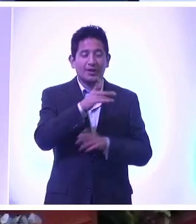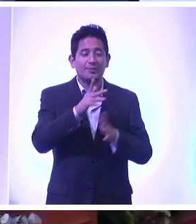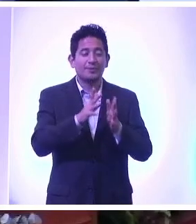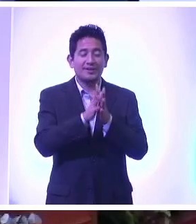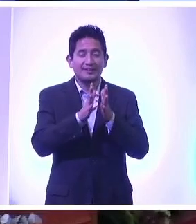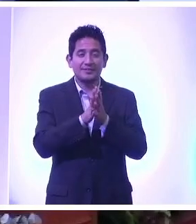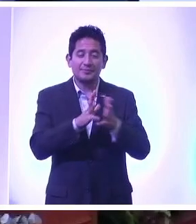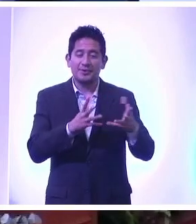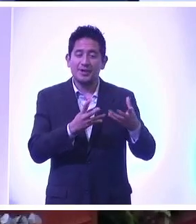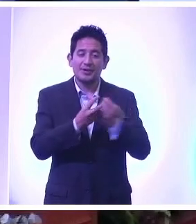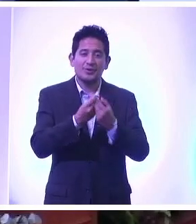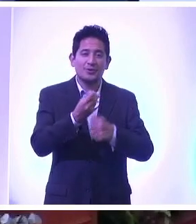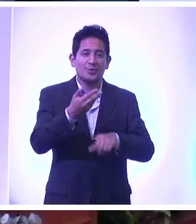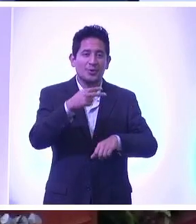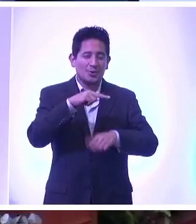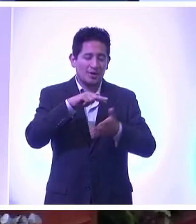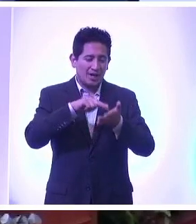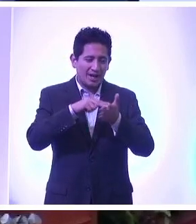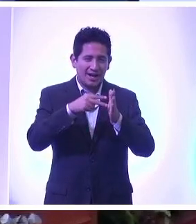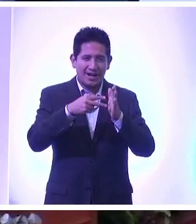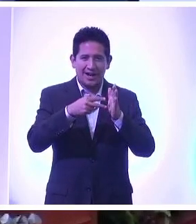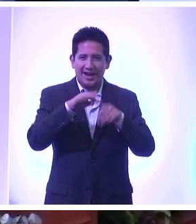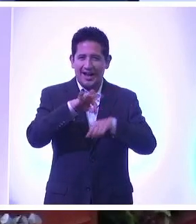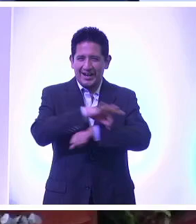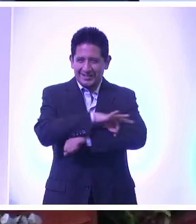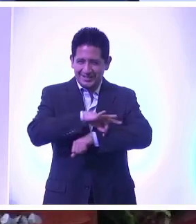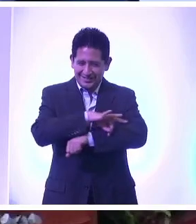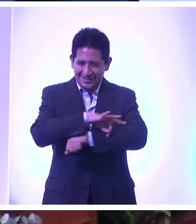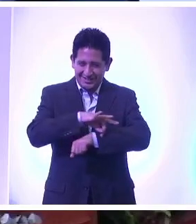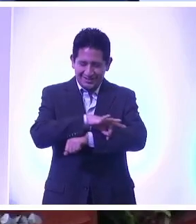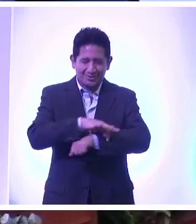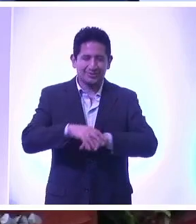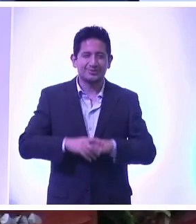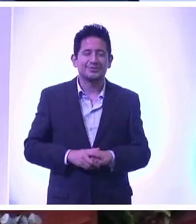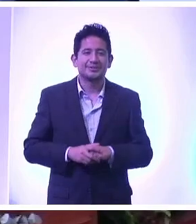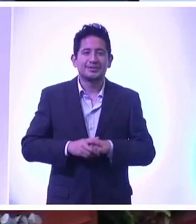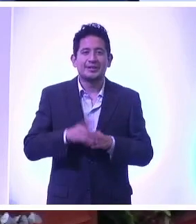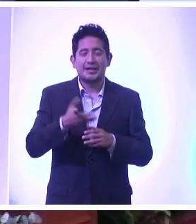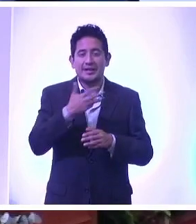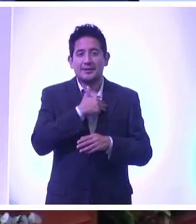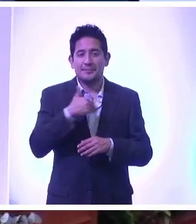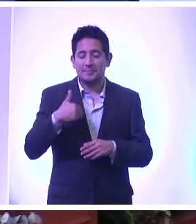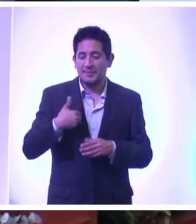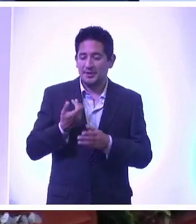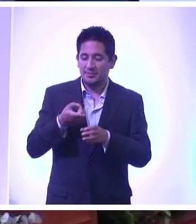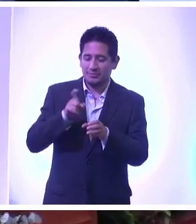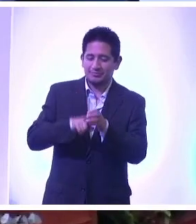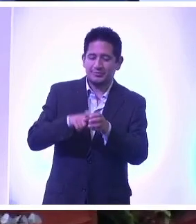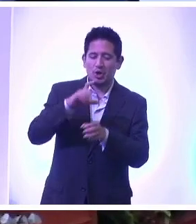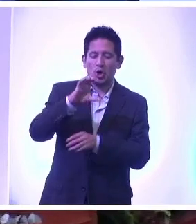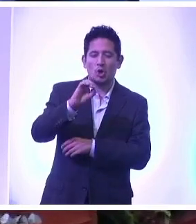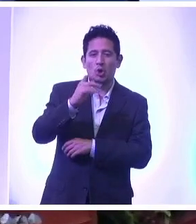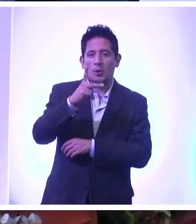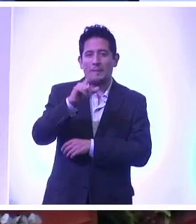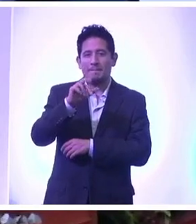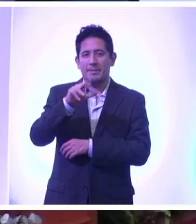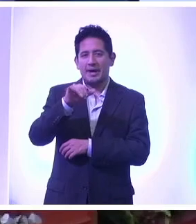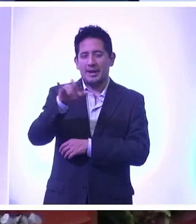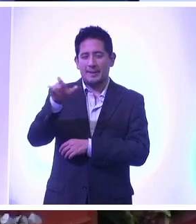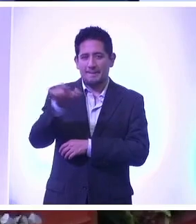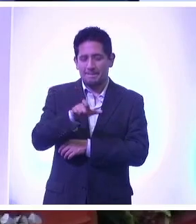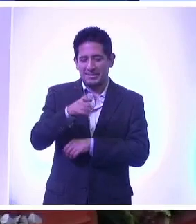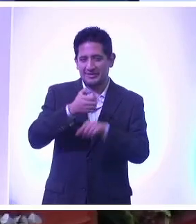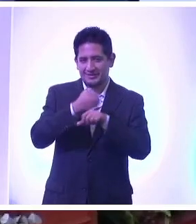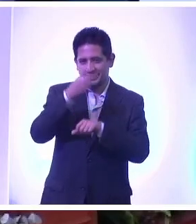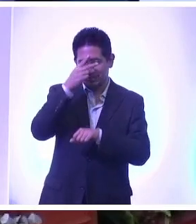y cam consejero del patronato Pro centro histórico de Toluca miembro de coparmex Estado de México expresidente de